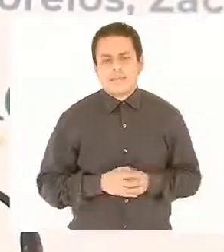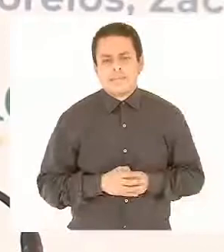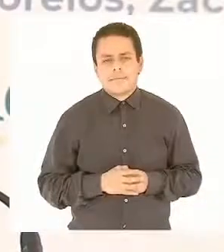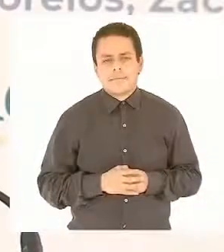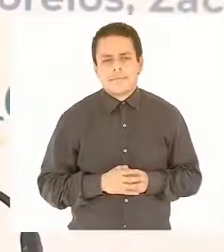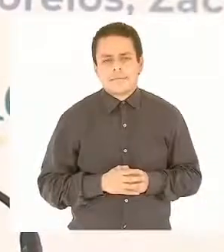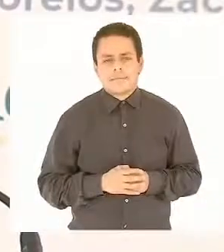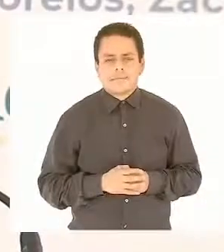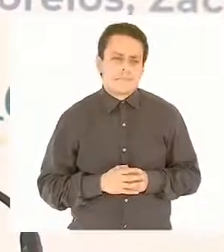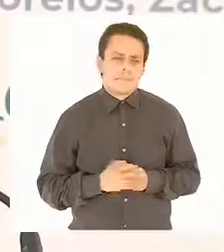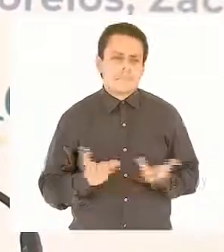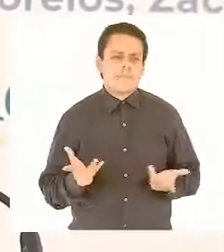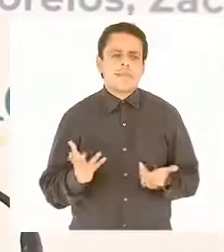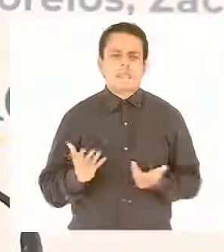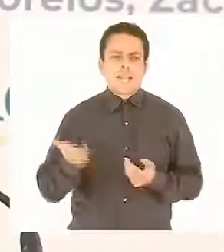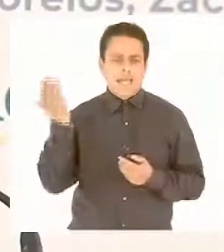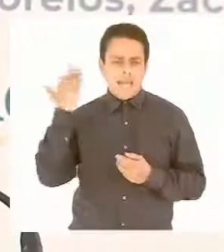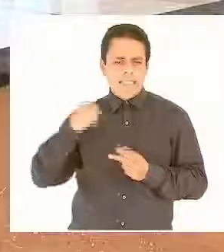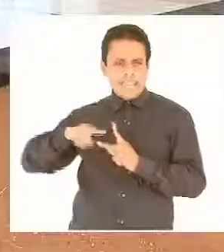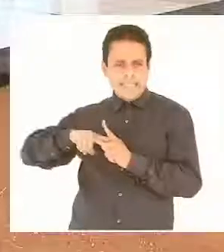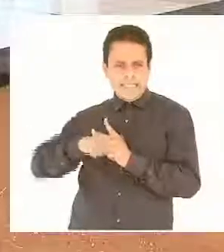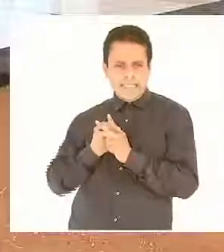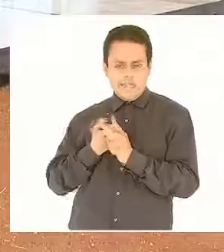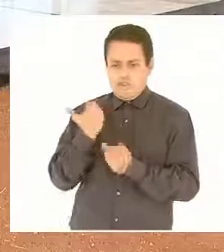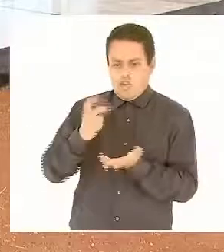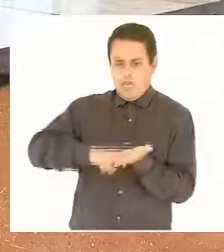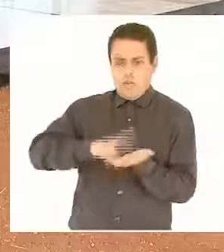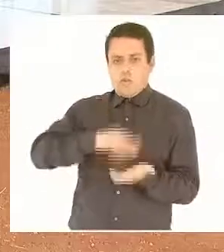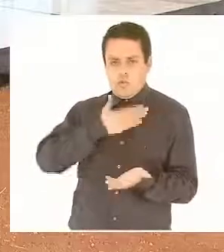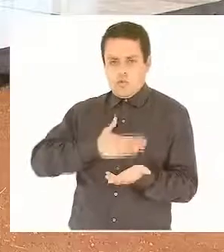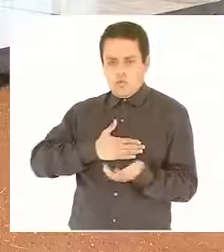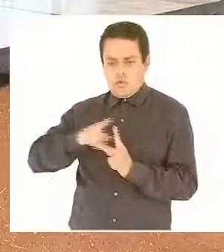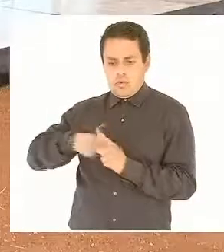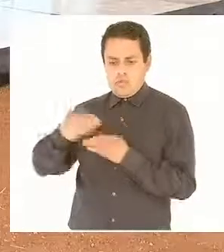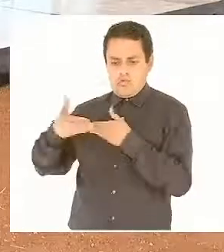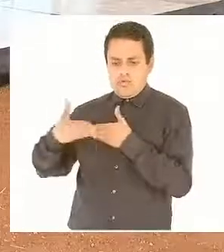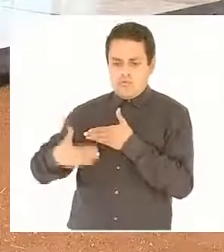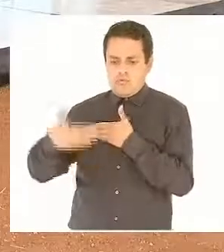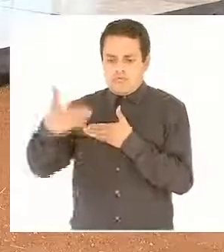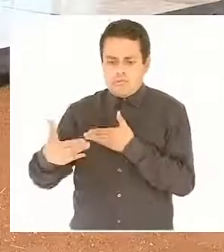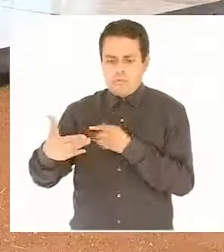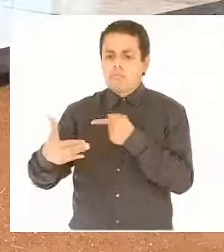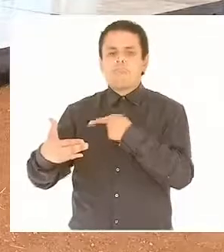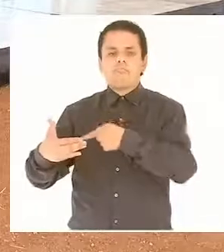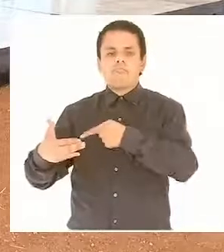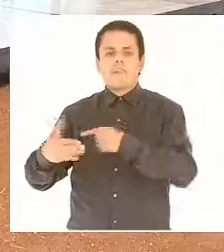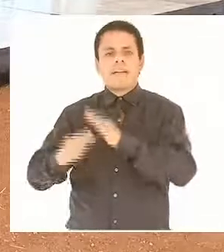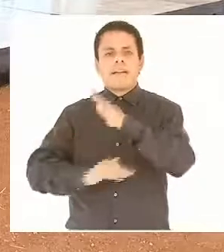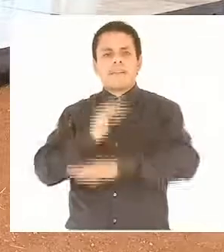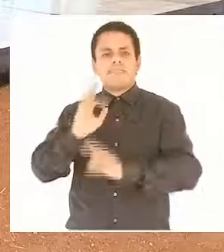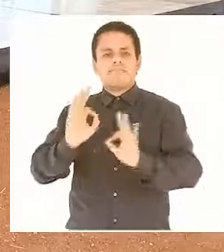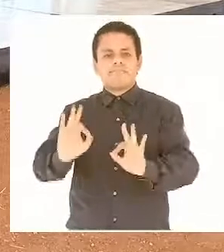Y desde que se inició este programa de precios de garantía, hay muy buenos resultados.